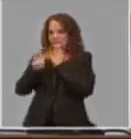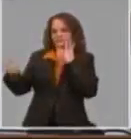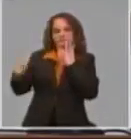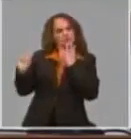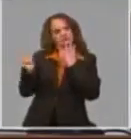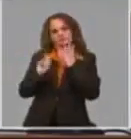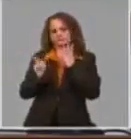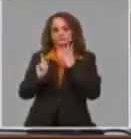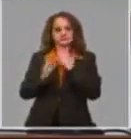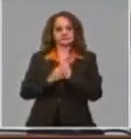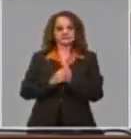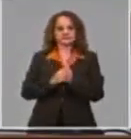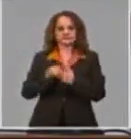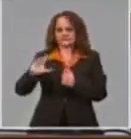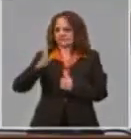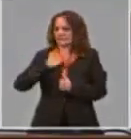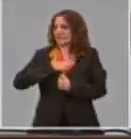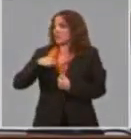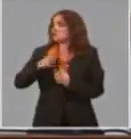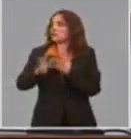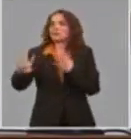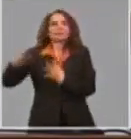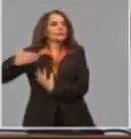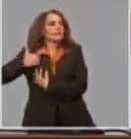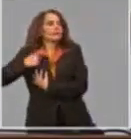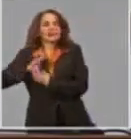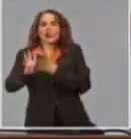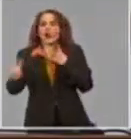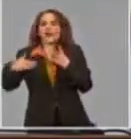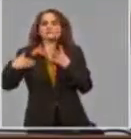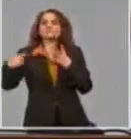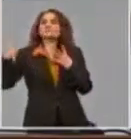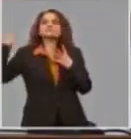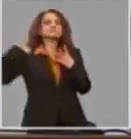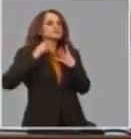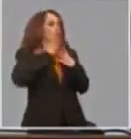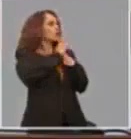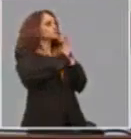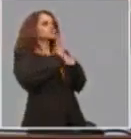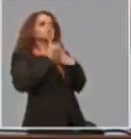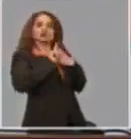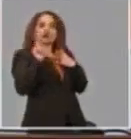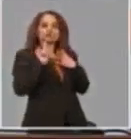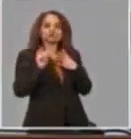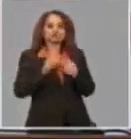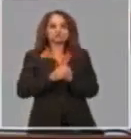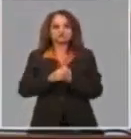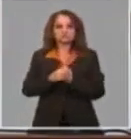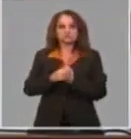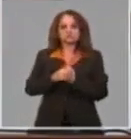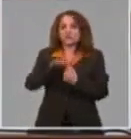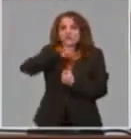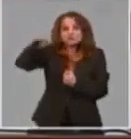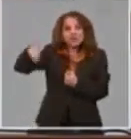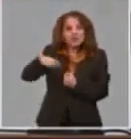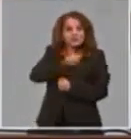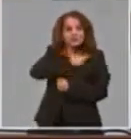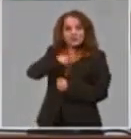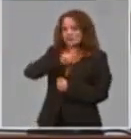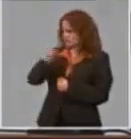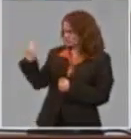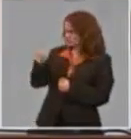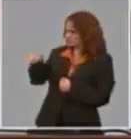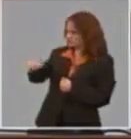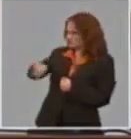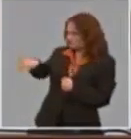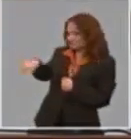quitarle ese derecho que ellos se han tomado. Y hay que ordenarlo de manera tal de que ellos sean desconocidos y que la cola se ordene de acuerdo a